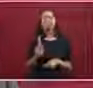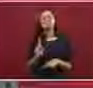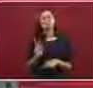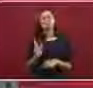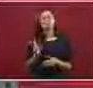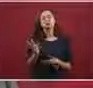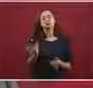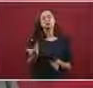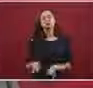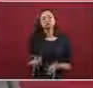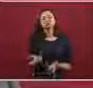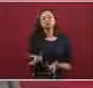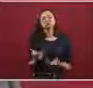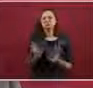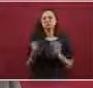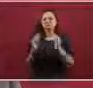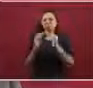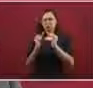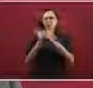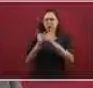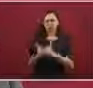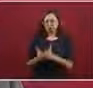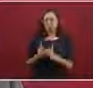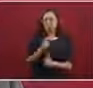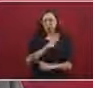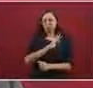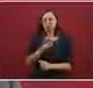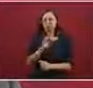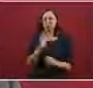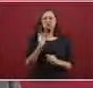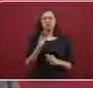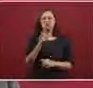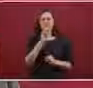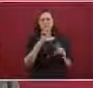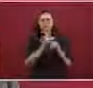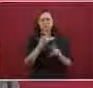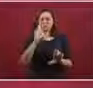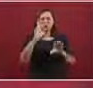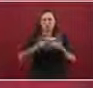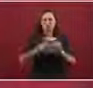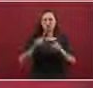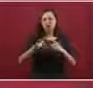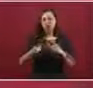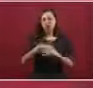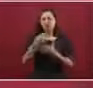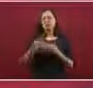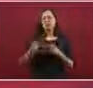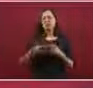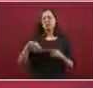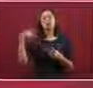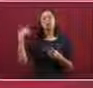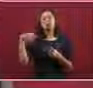planteando desalojo. Se tienen preparados albergues para Tamaulipas, Veracruz,